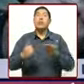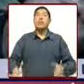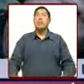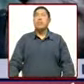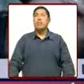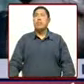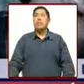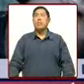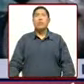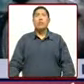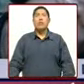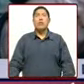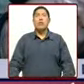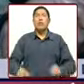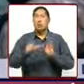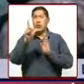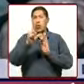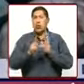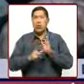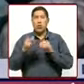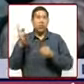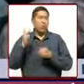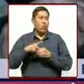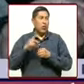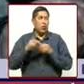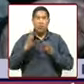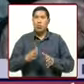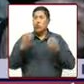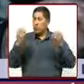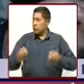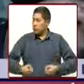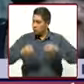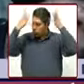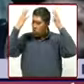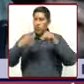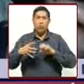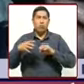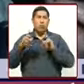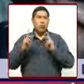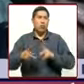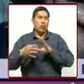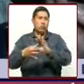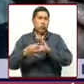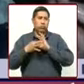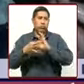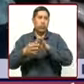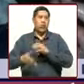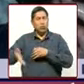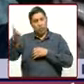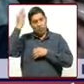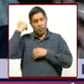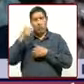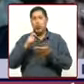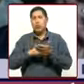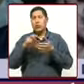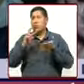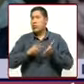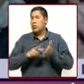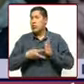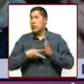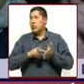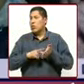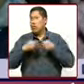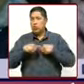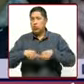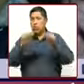ahí una lista de partícipes, muchas de ellas ya personas vinculadas en el pasado, y esto significa que tenemos